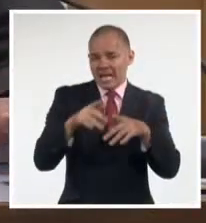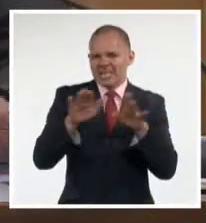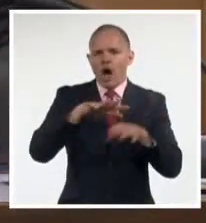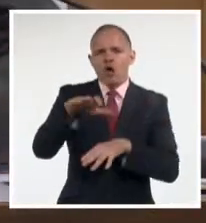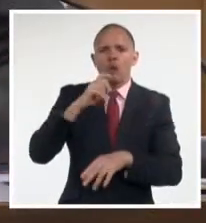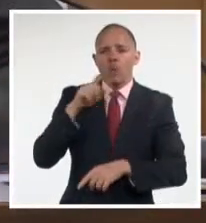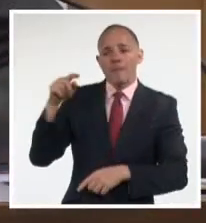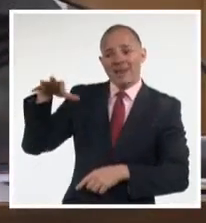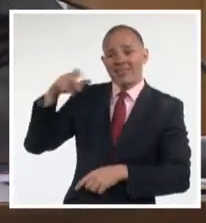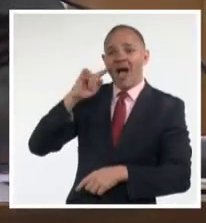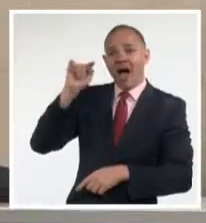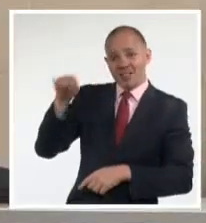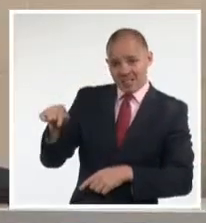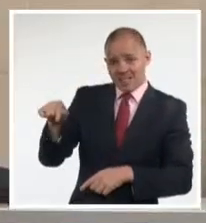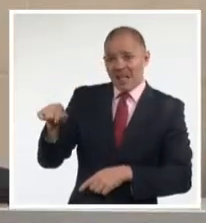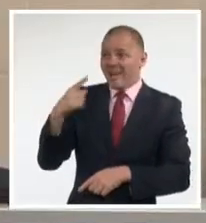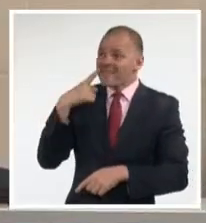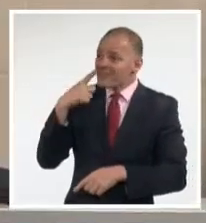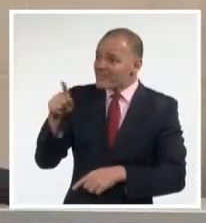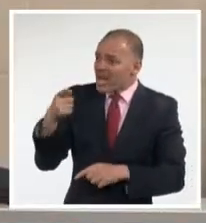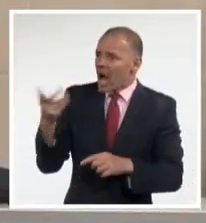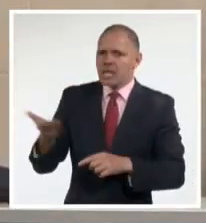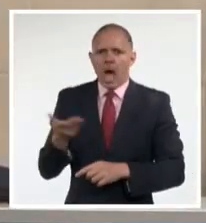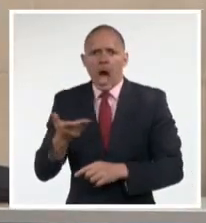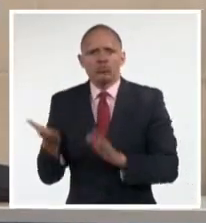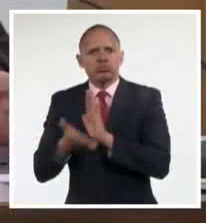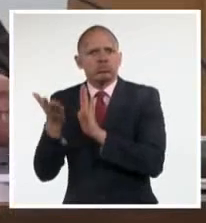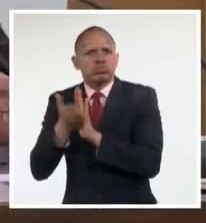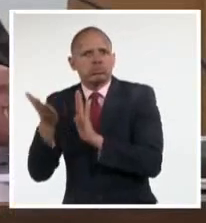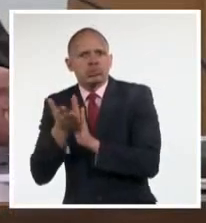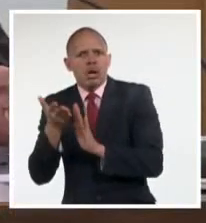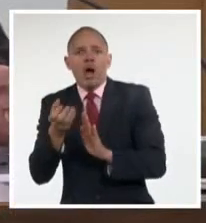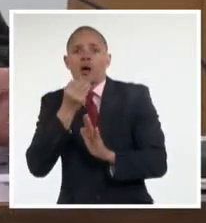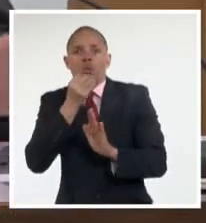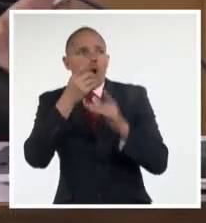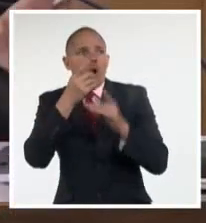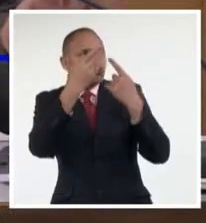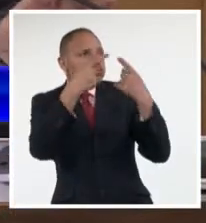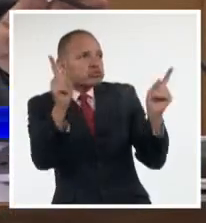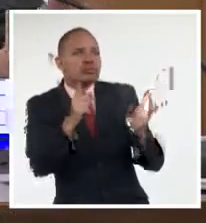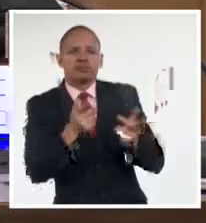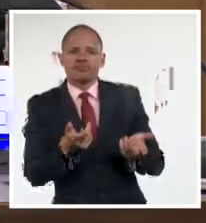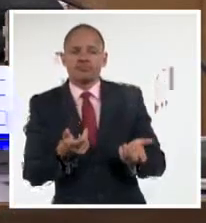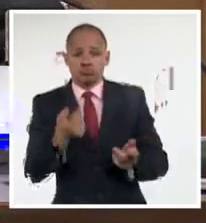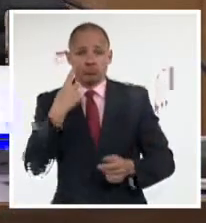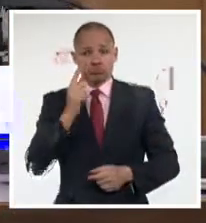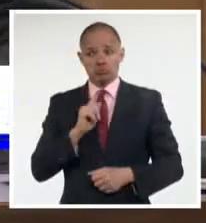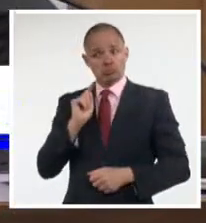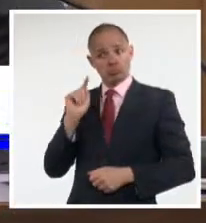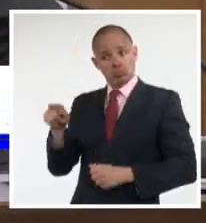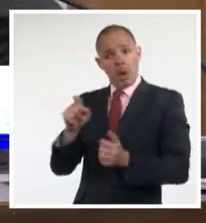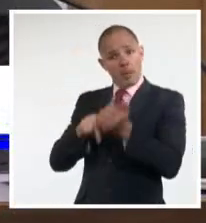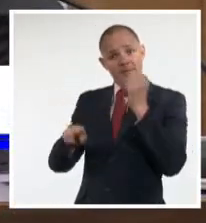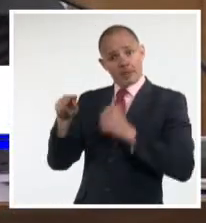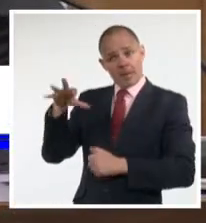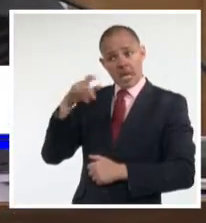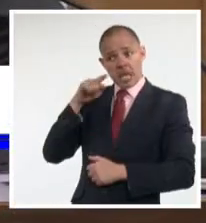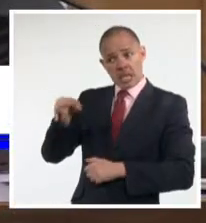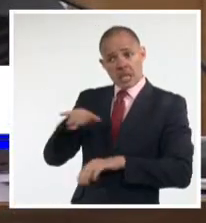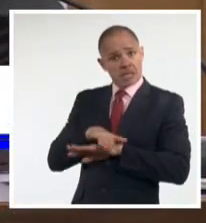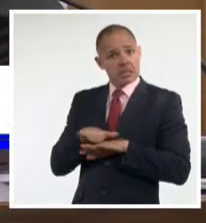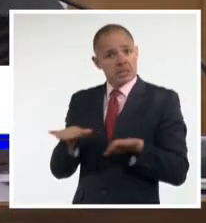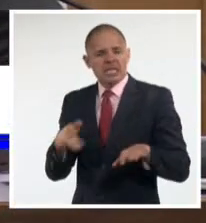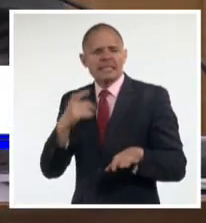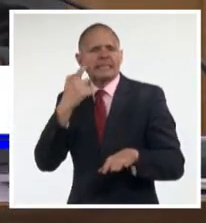Río tras el paso del huracán Ian. En el propio Pinar del Río hemos implementado ya, ¿cuánto damnificado